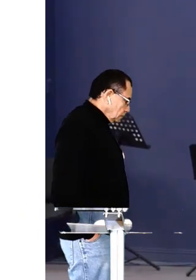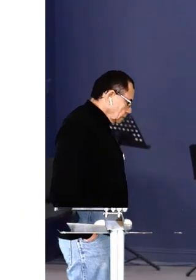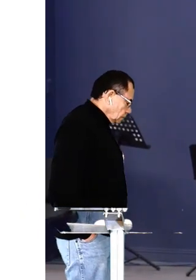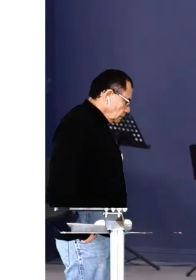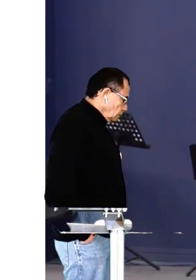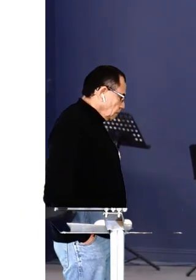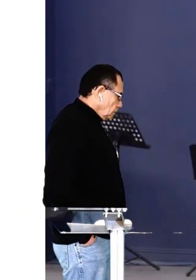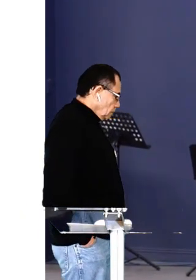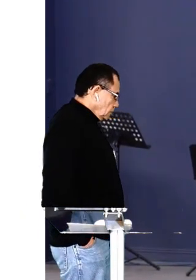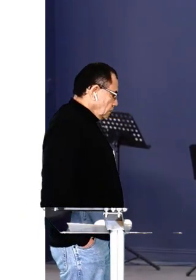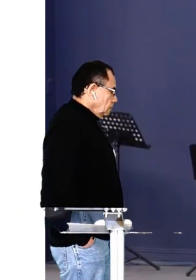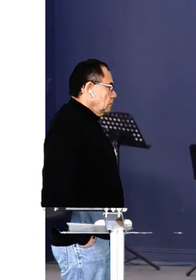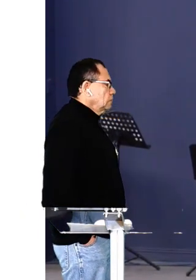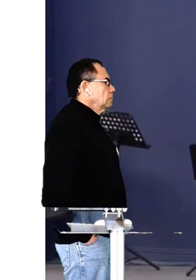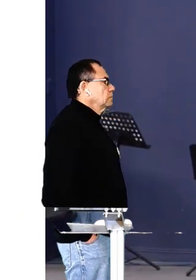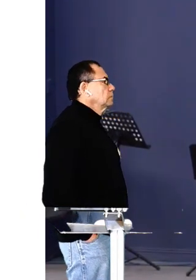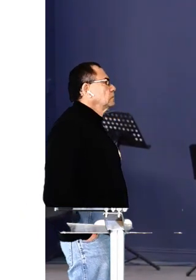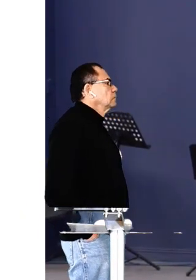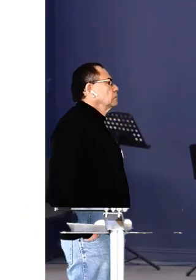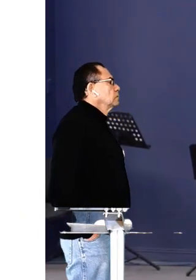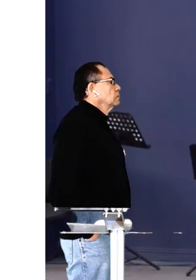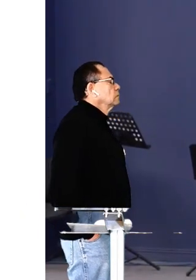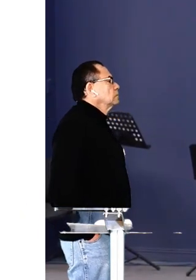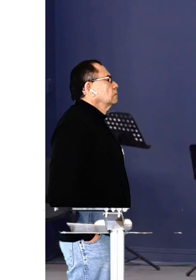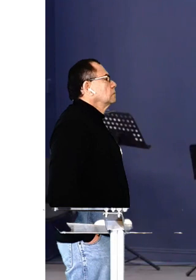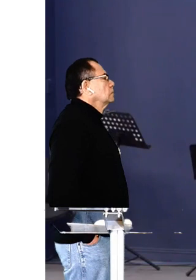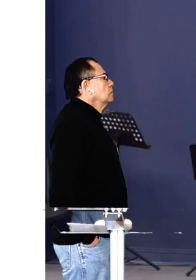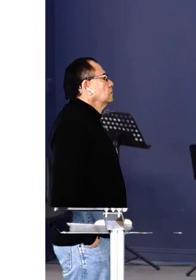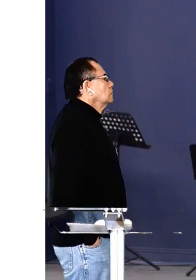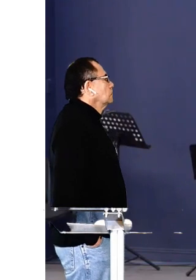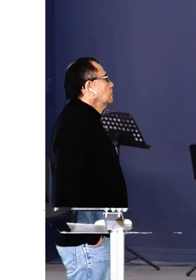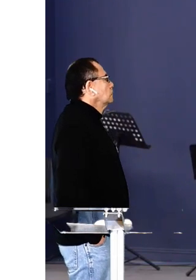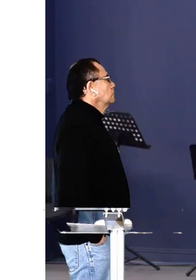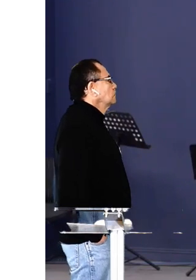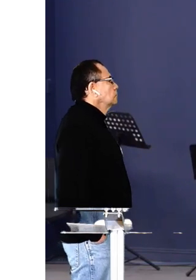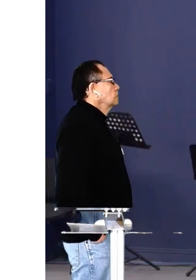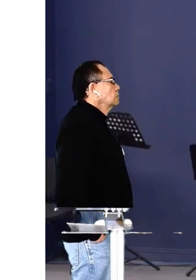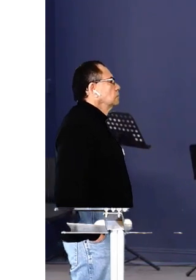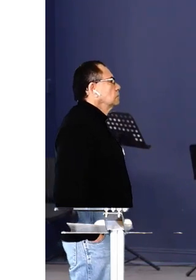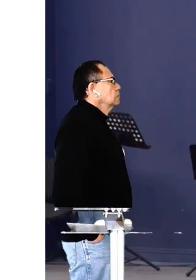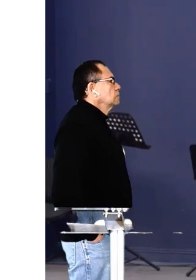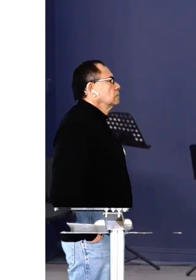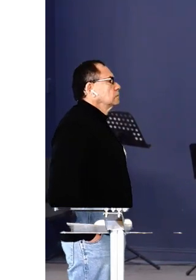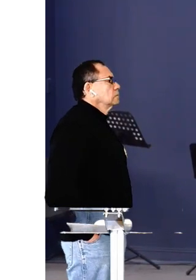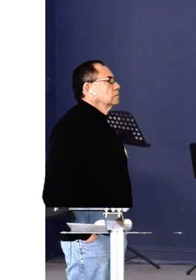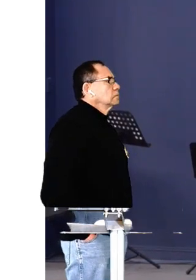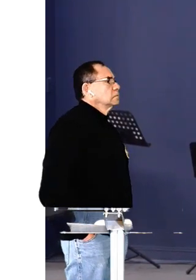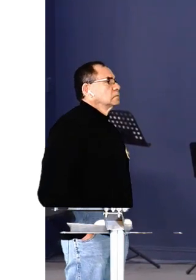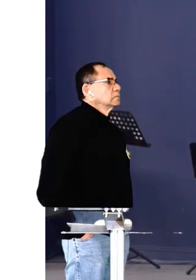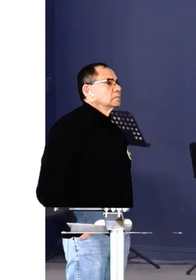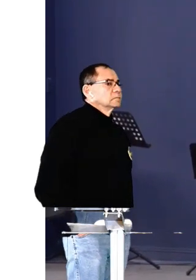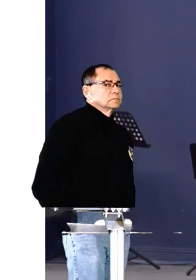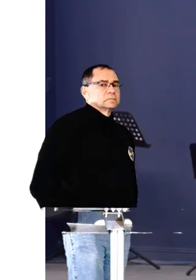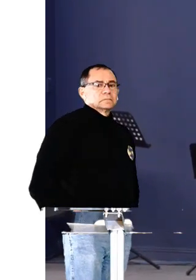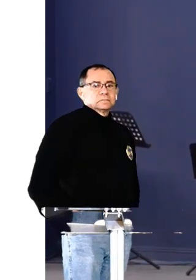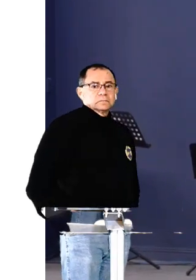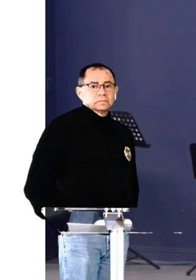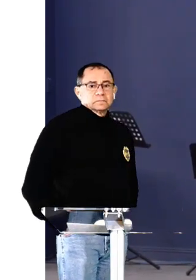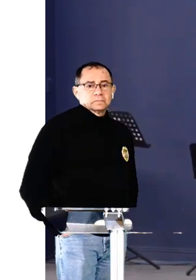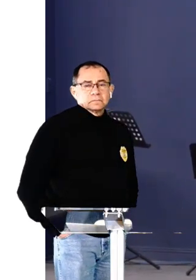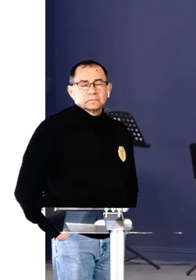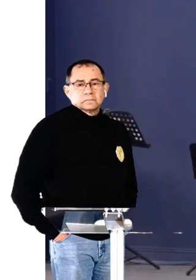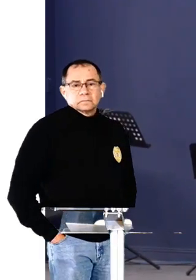Nosotros somos Cristo Libera Internacional. Nuestra sede principal está en Seattle, Washington, Estados